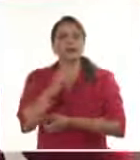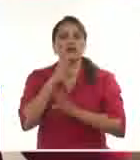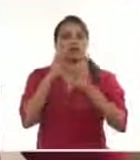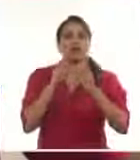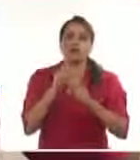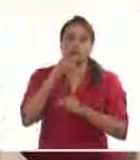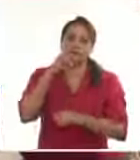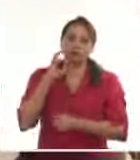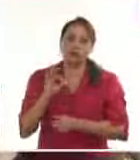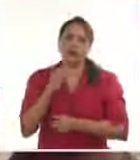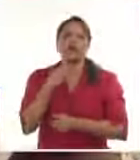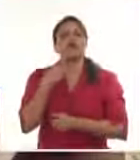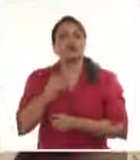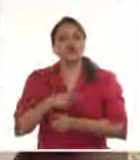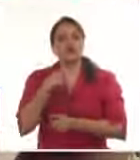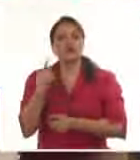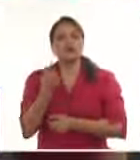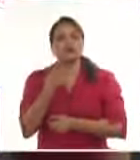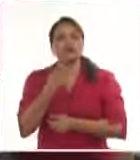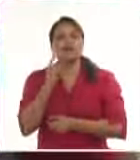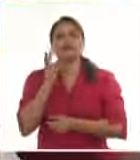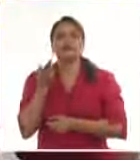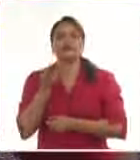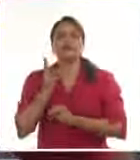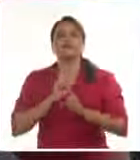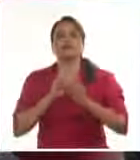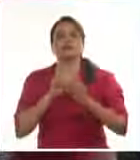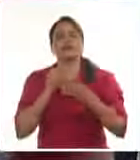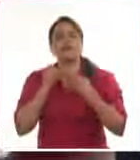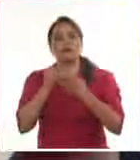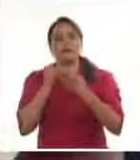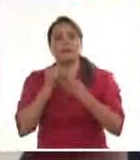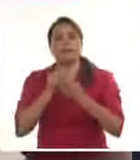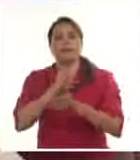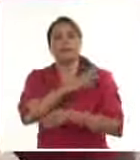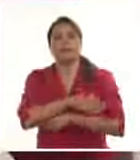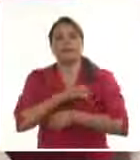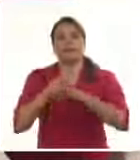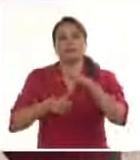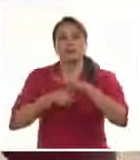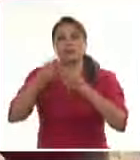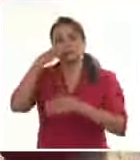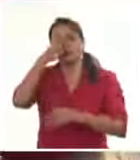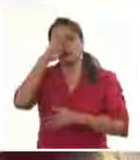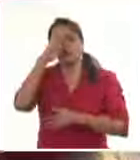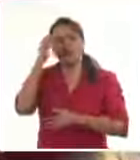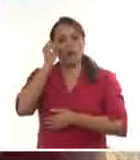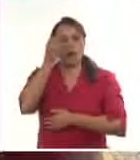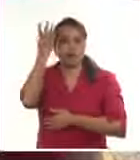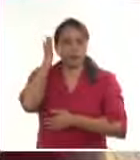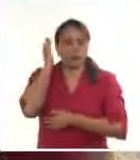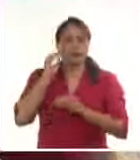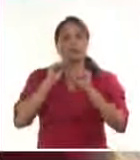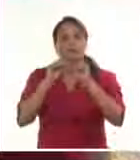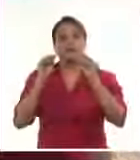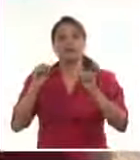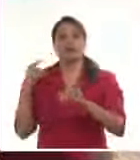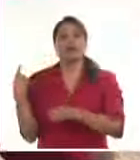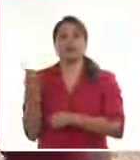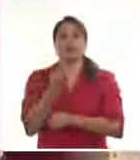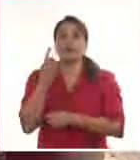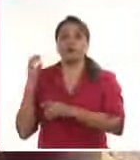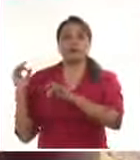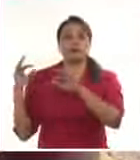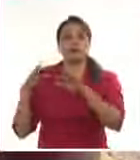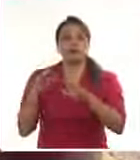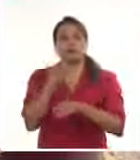sentirnos indiferentes frente a la masacre que está aconteciendo. El propio presidente Díaz-Canel nos llamaba a alzar nuestras voces como el resto de la mayoría